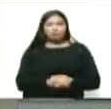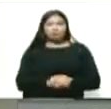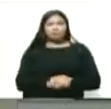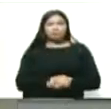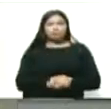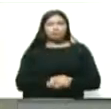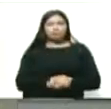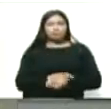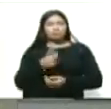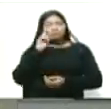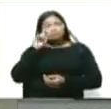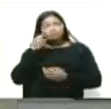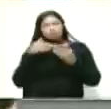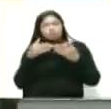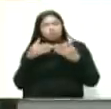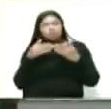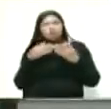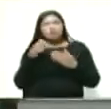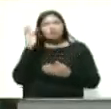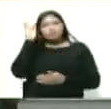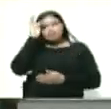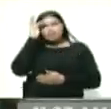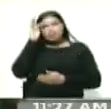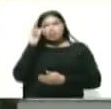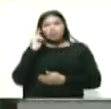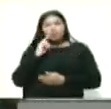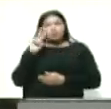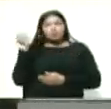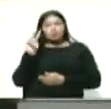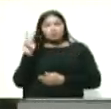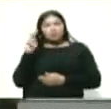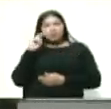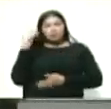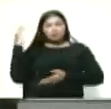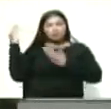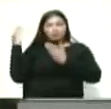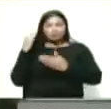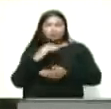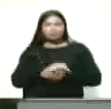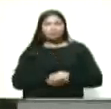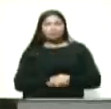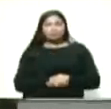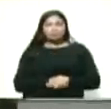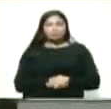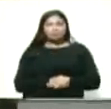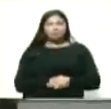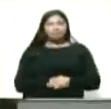declaraciones del fiscal general de la República Bolivariana de Venezuela, Tarek William Saad.